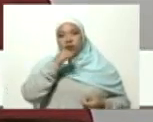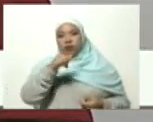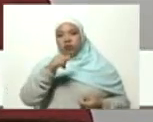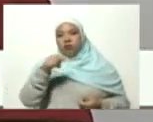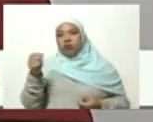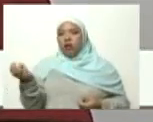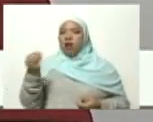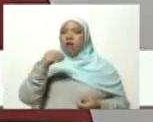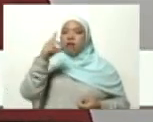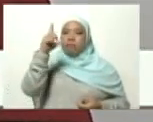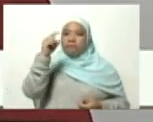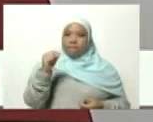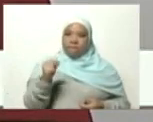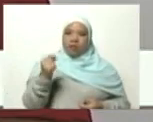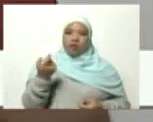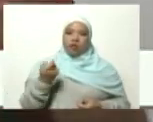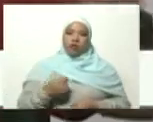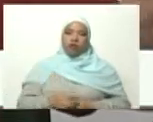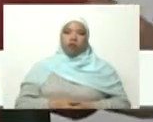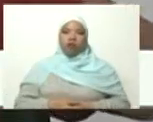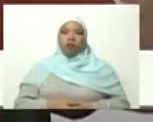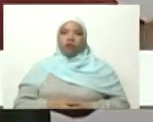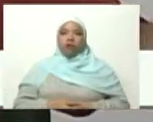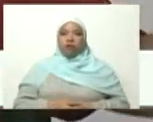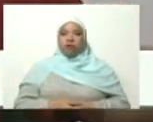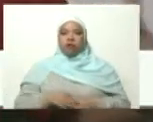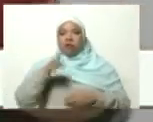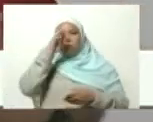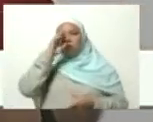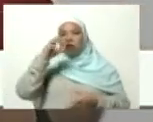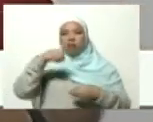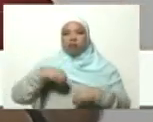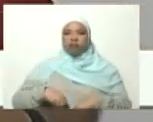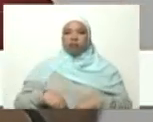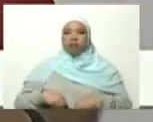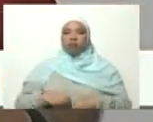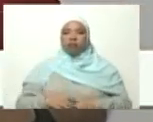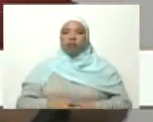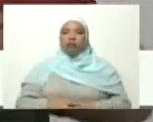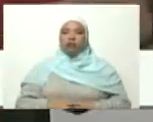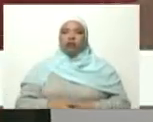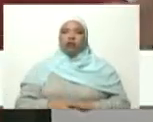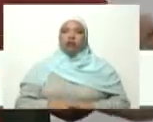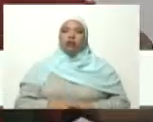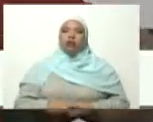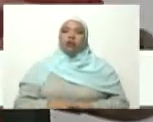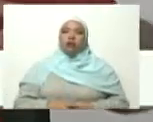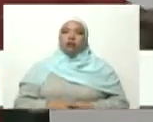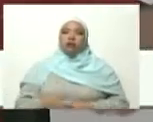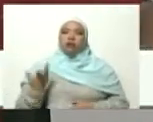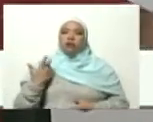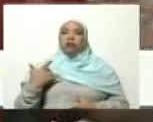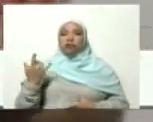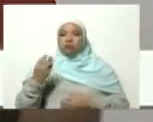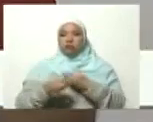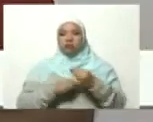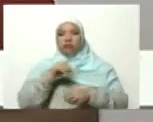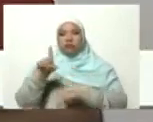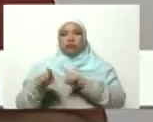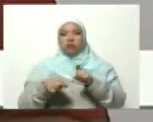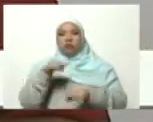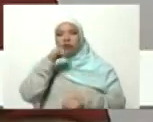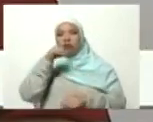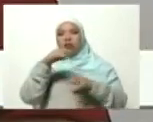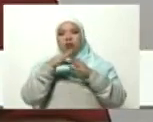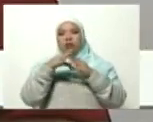menos tienen. Y esos son los acuerdos a los cuales llegó la oposición con ellos. Sáquenos a esta gente de aquí que nosotros le entregamos todos